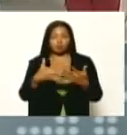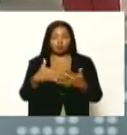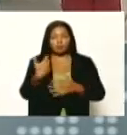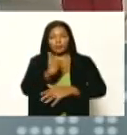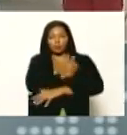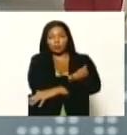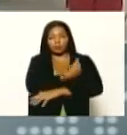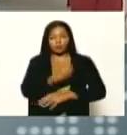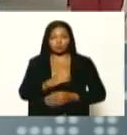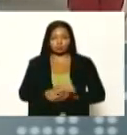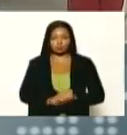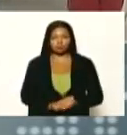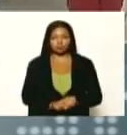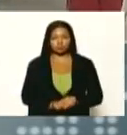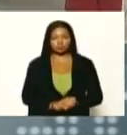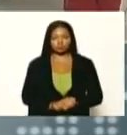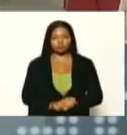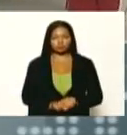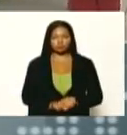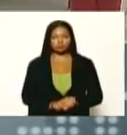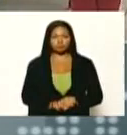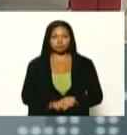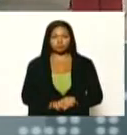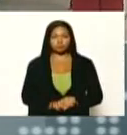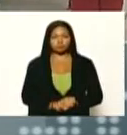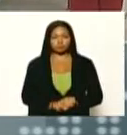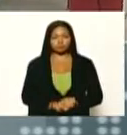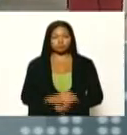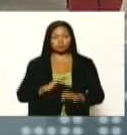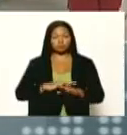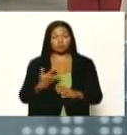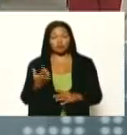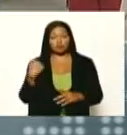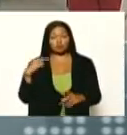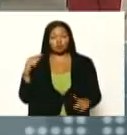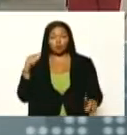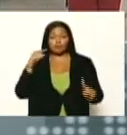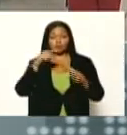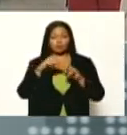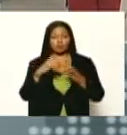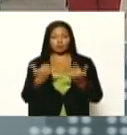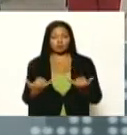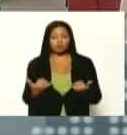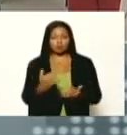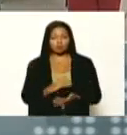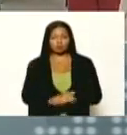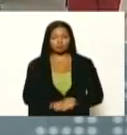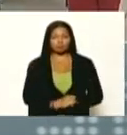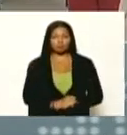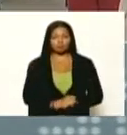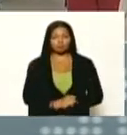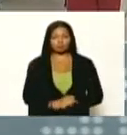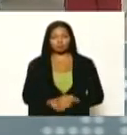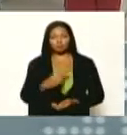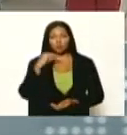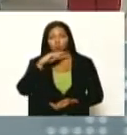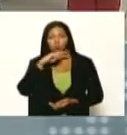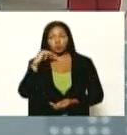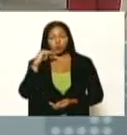de vacunados y vacunadas. Porque tengo el objetivo, tenemos el objetivo en octubre